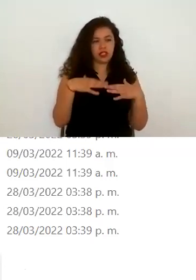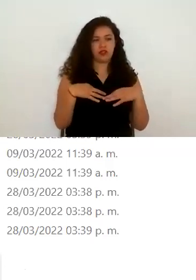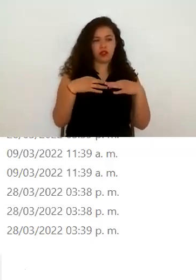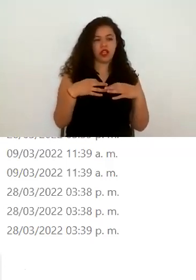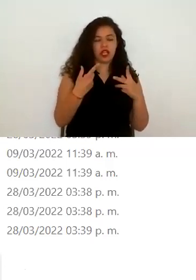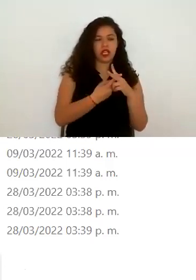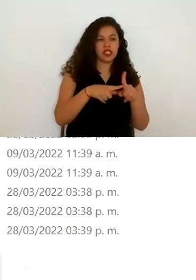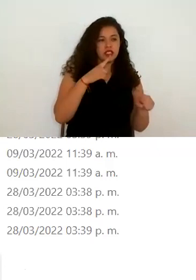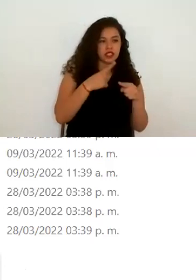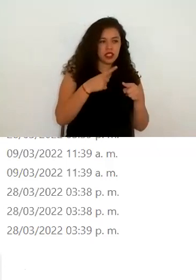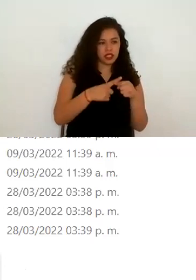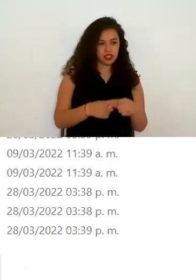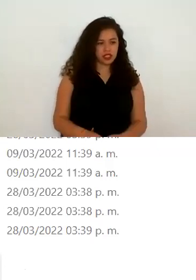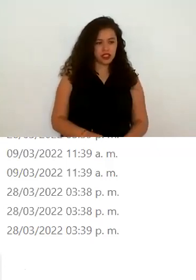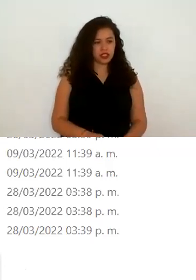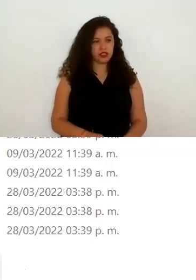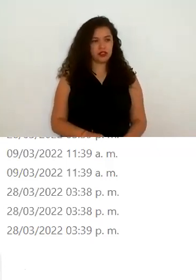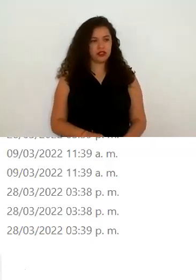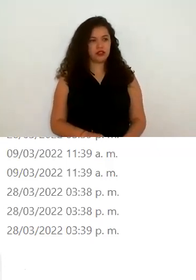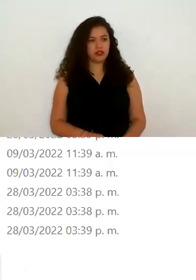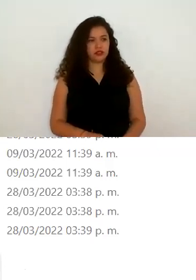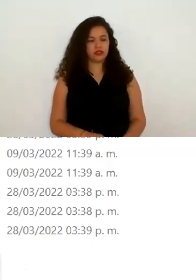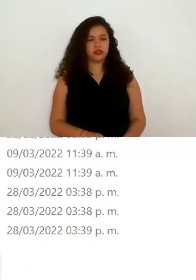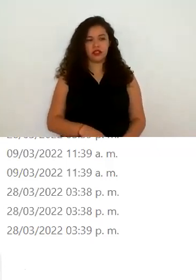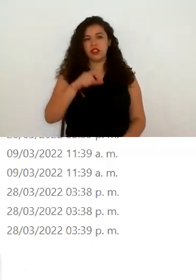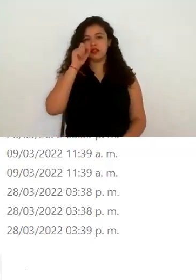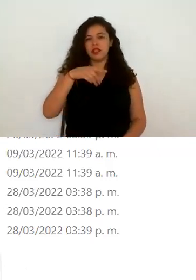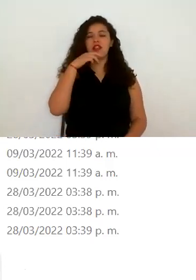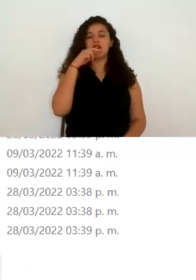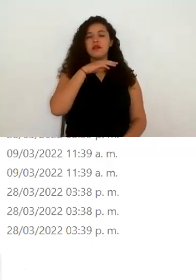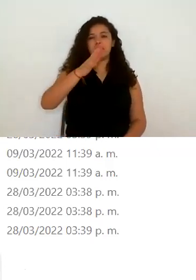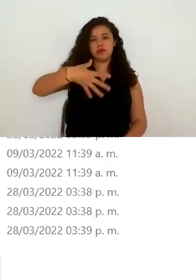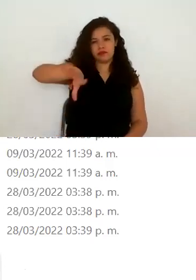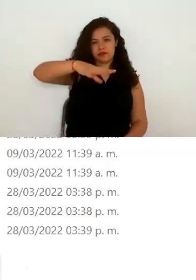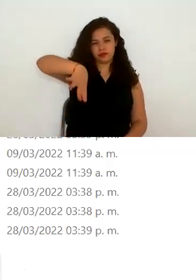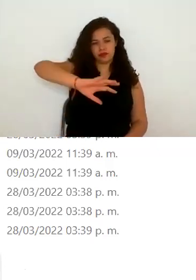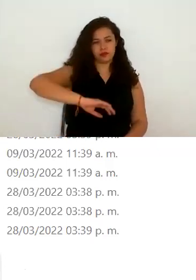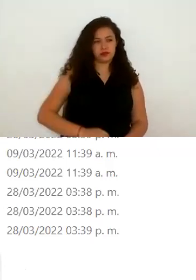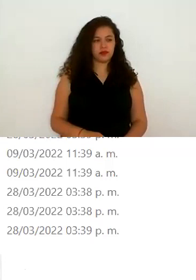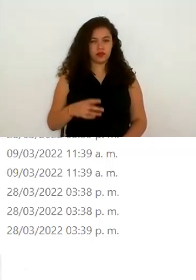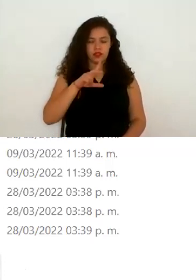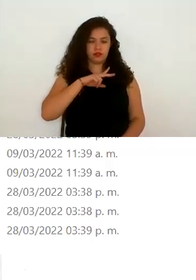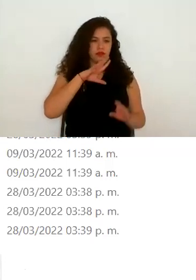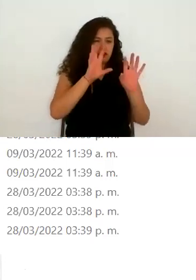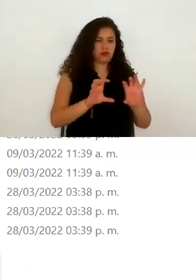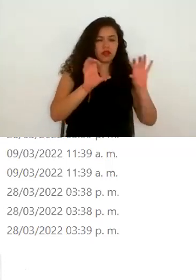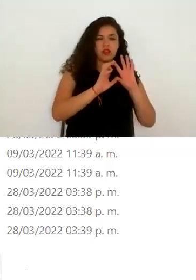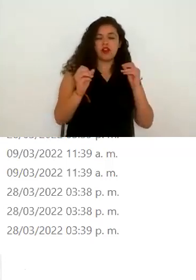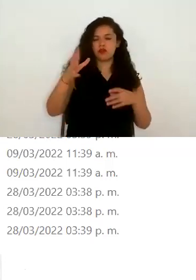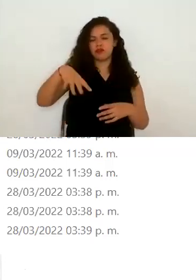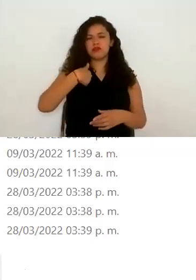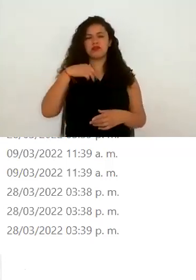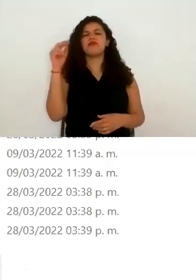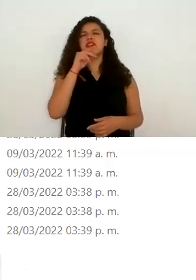documento, y podemos hacer búsquedas también muy rápido desde mi PC o desde el buscador, decir quiero